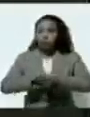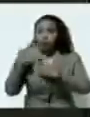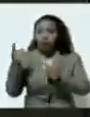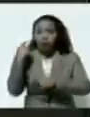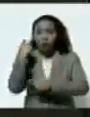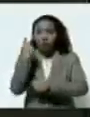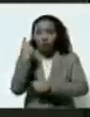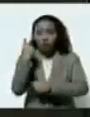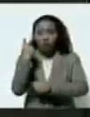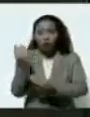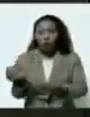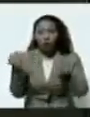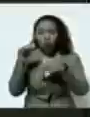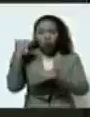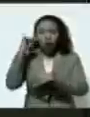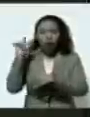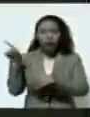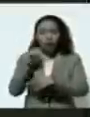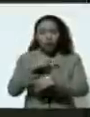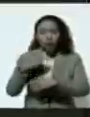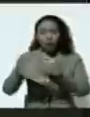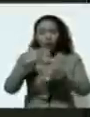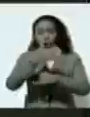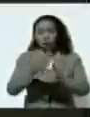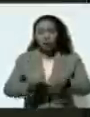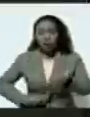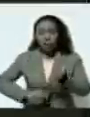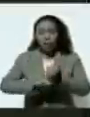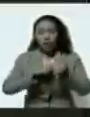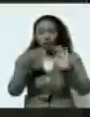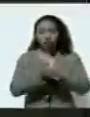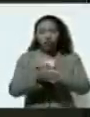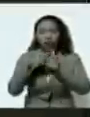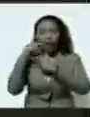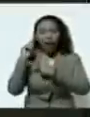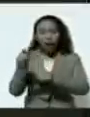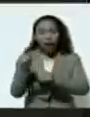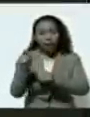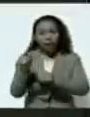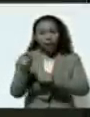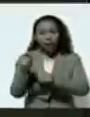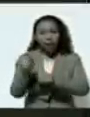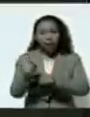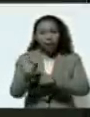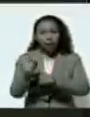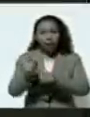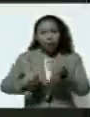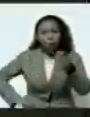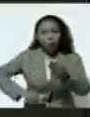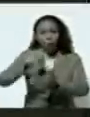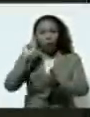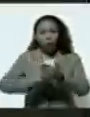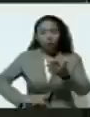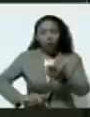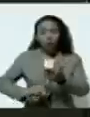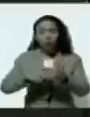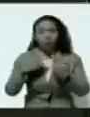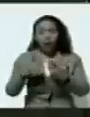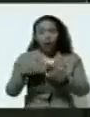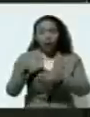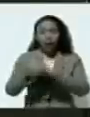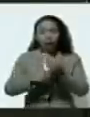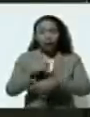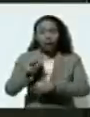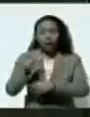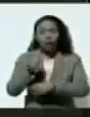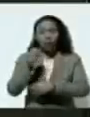un acuerdo que después serían favorecidos. En el contrato que firma Goudreau